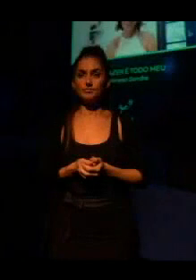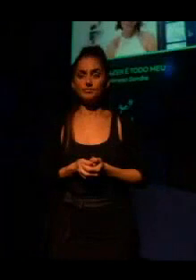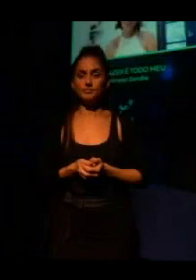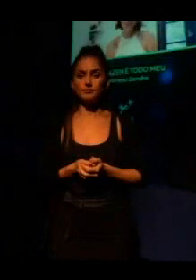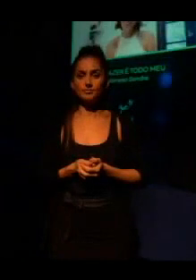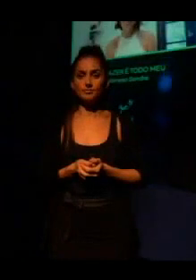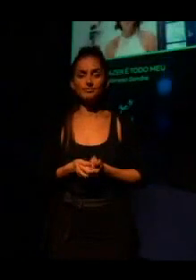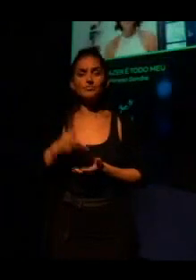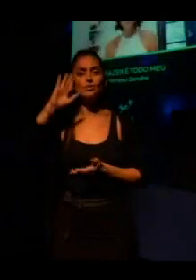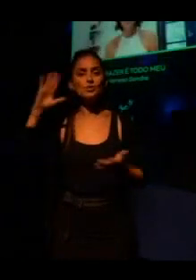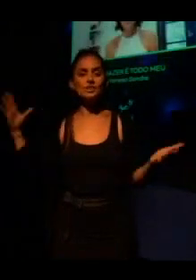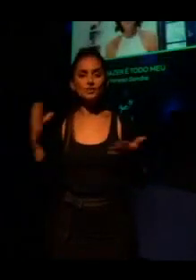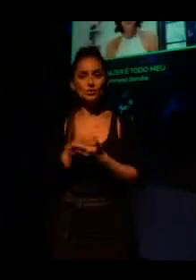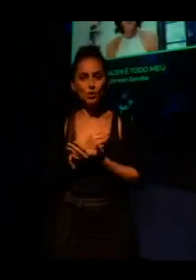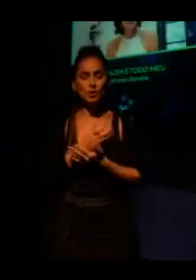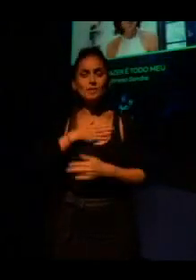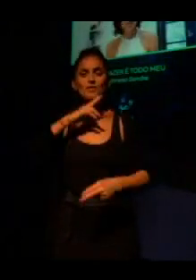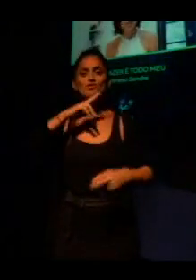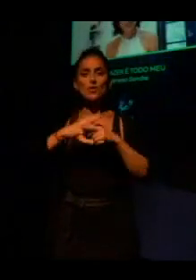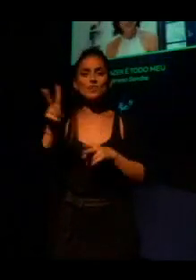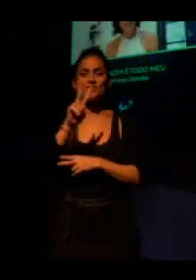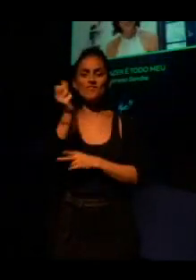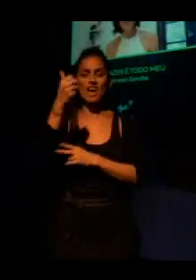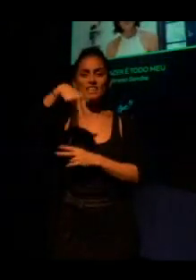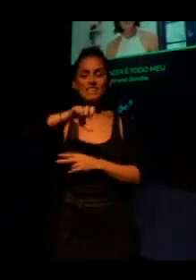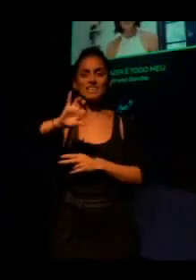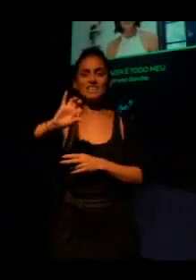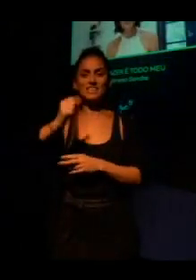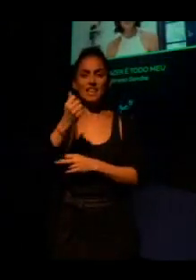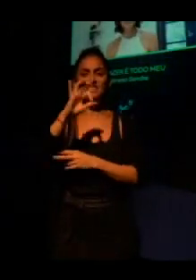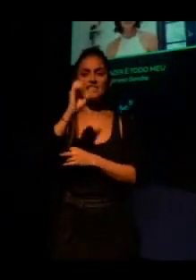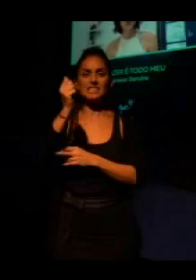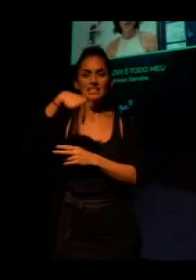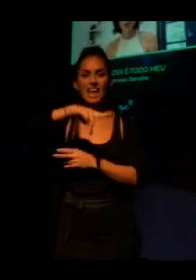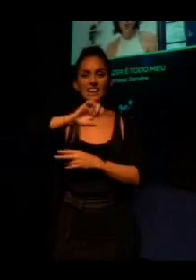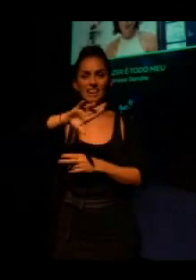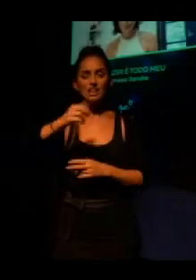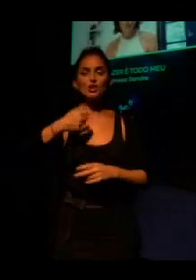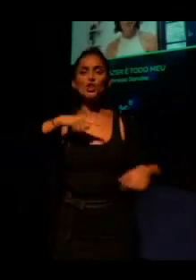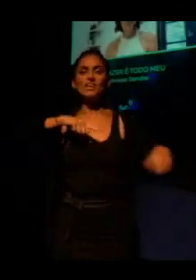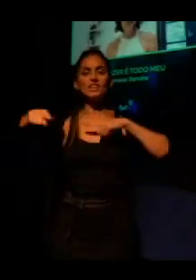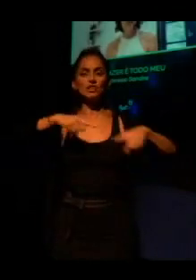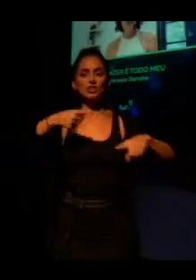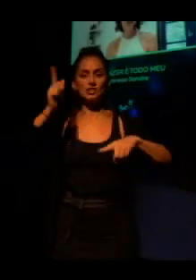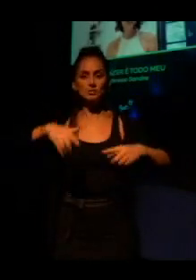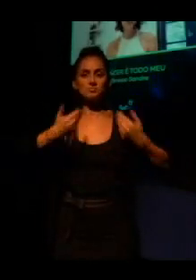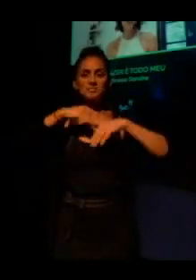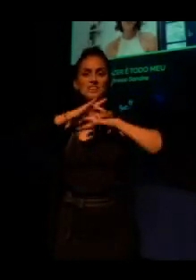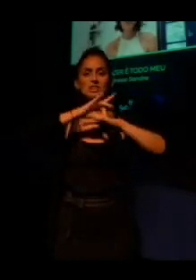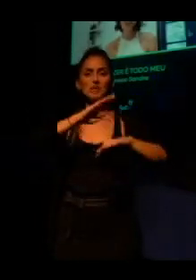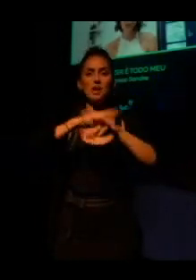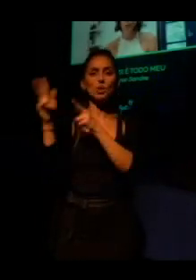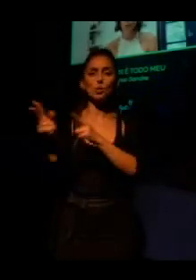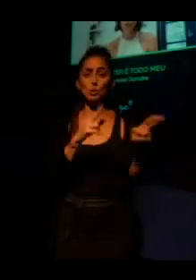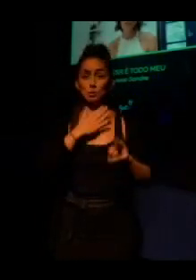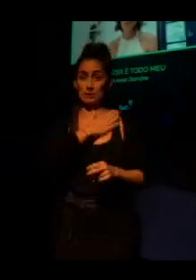Hola a todos. Mi nombre es Vanessa Sandre. Yo soy directora y guionista del corto O Prazer